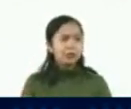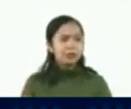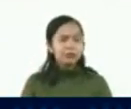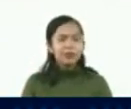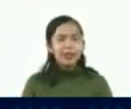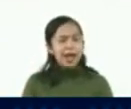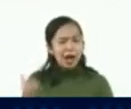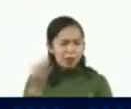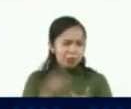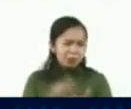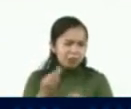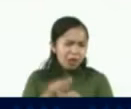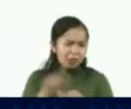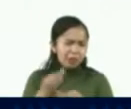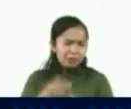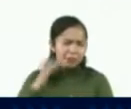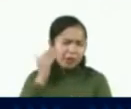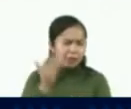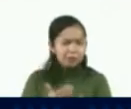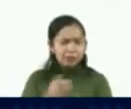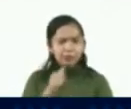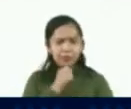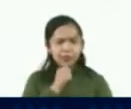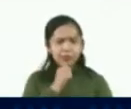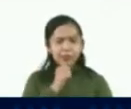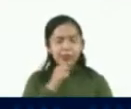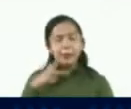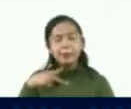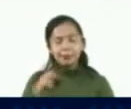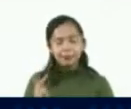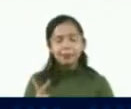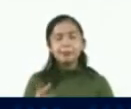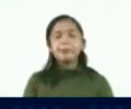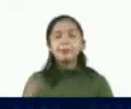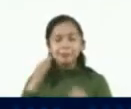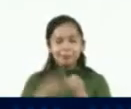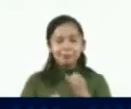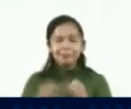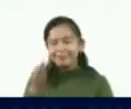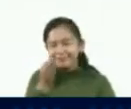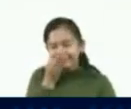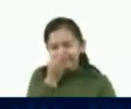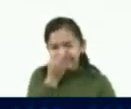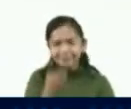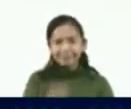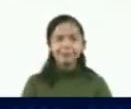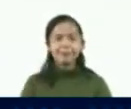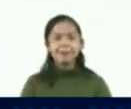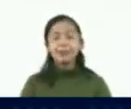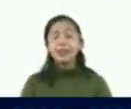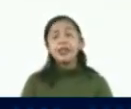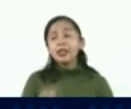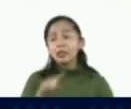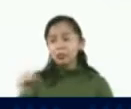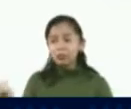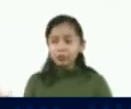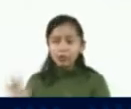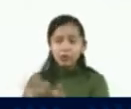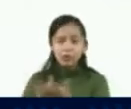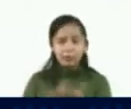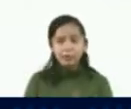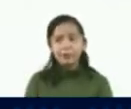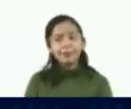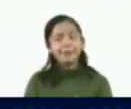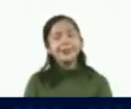pero estamos en el proceso ya final de entrega de escrituras. Y no hubiera sido posible sin todo el apoyo que hemos